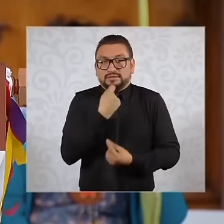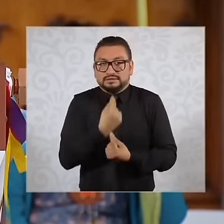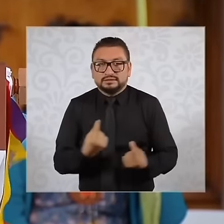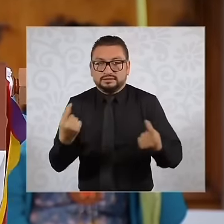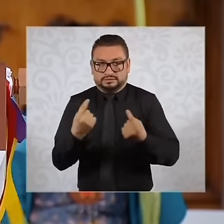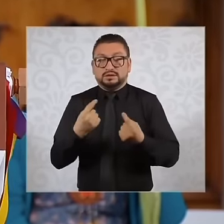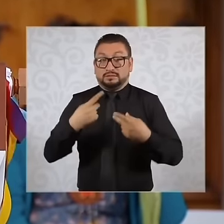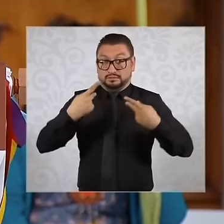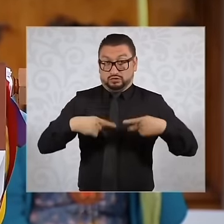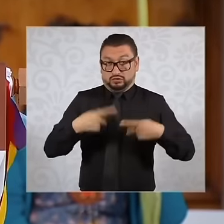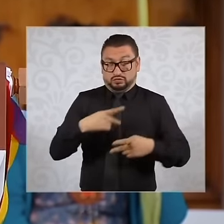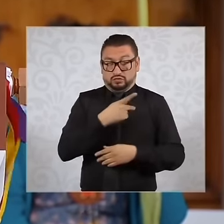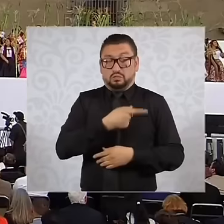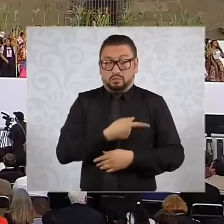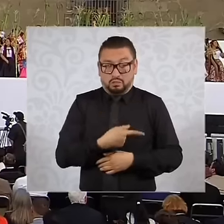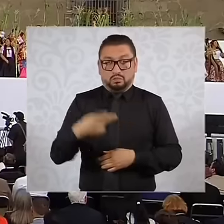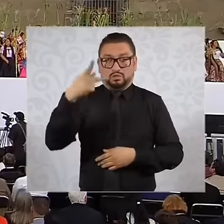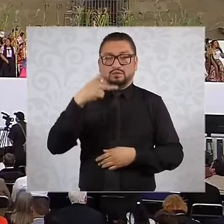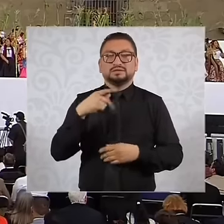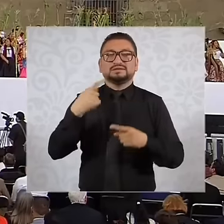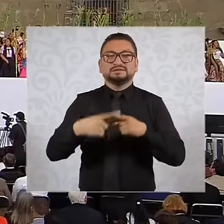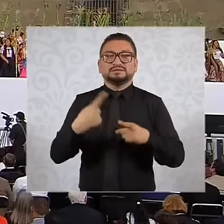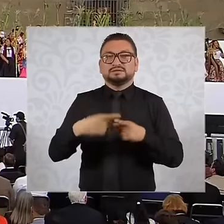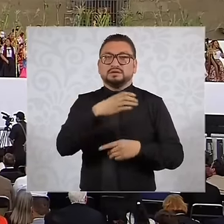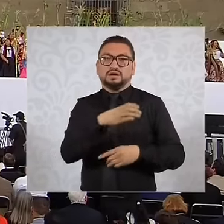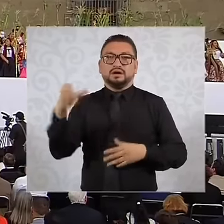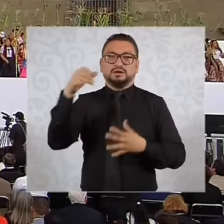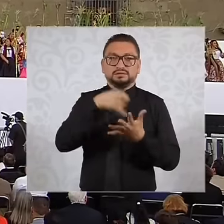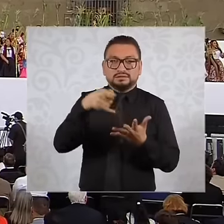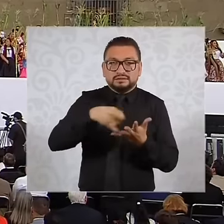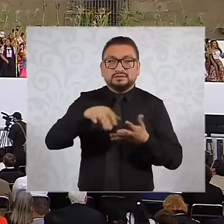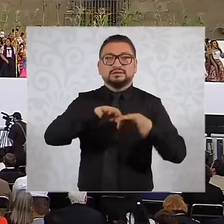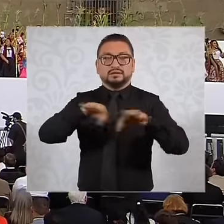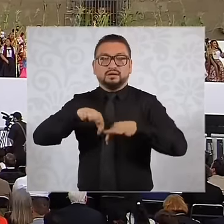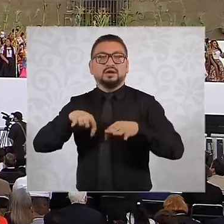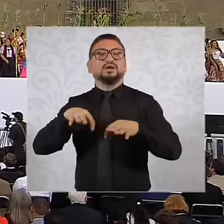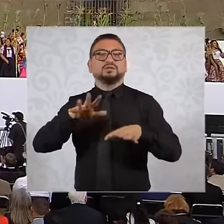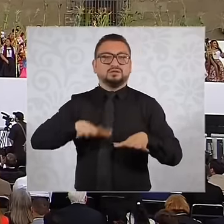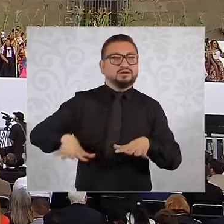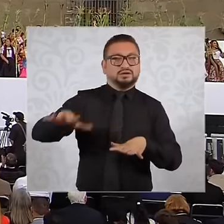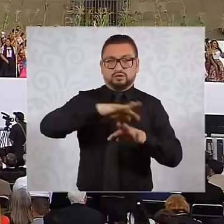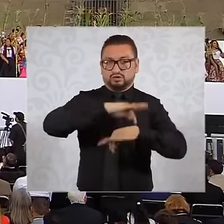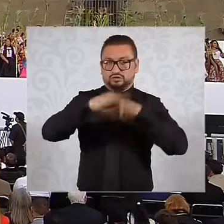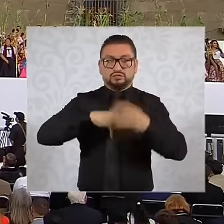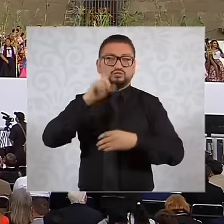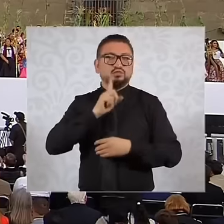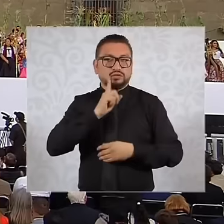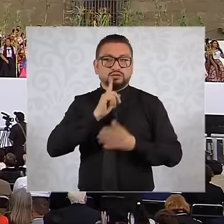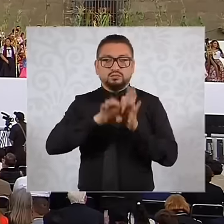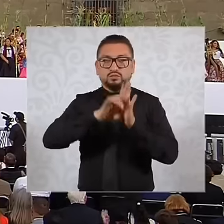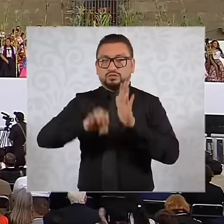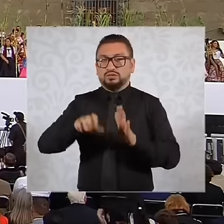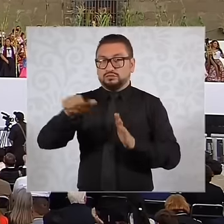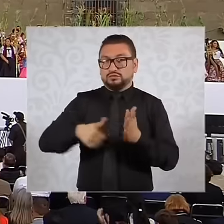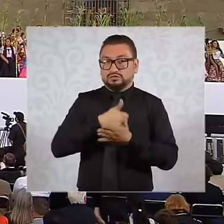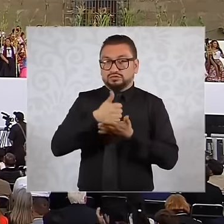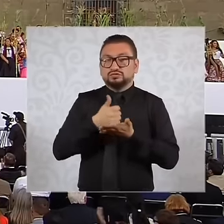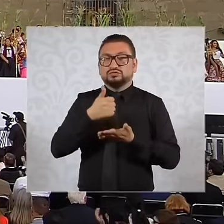las jornaleras agrícolas y para las mujeres de la maquila, en particular en Ciudad